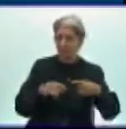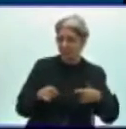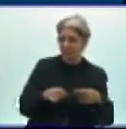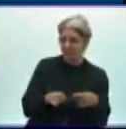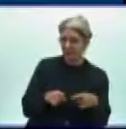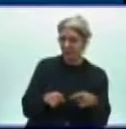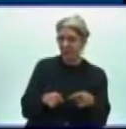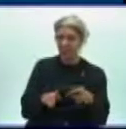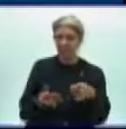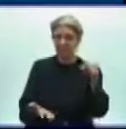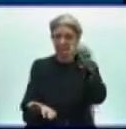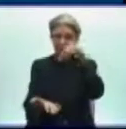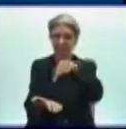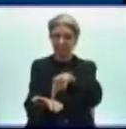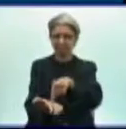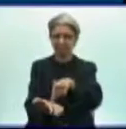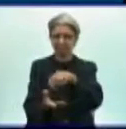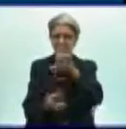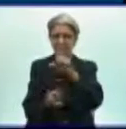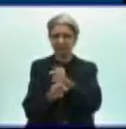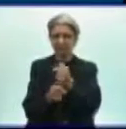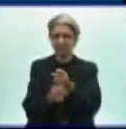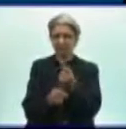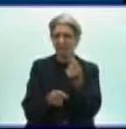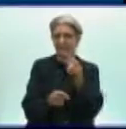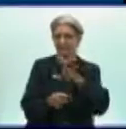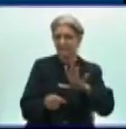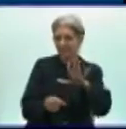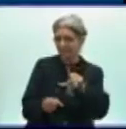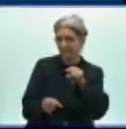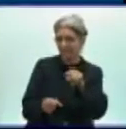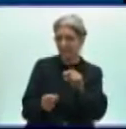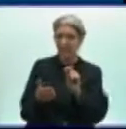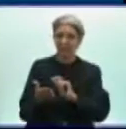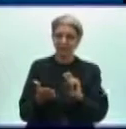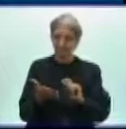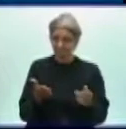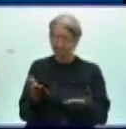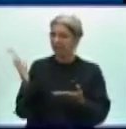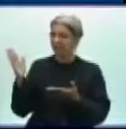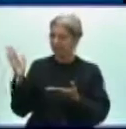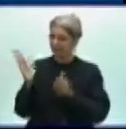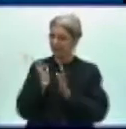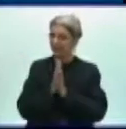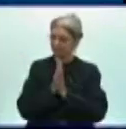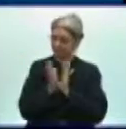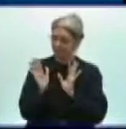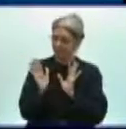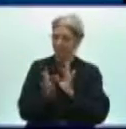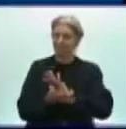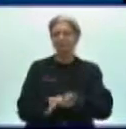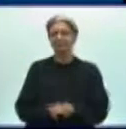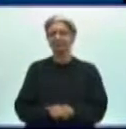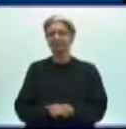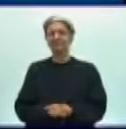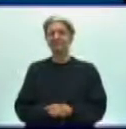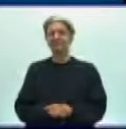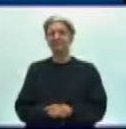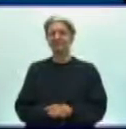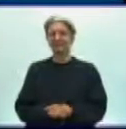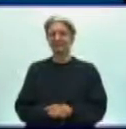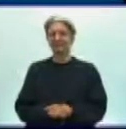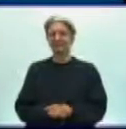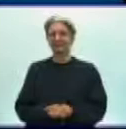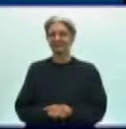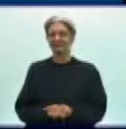supuesto, localizar en su cuaderno de mapa todos esos elementos. Por eso vamos a darle un tiempo para que anoten estas regiones que ustedes deben estudiar y tenerlas en